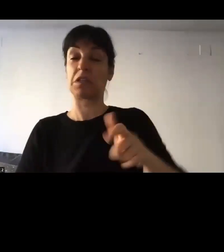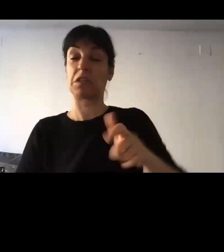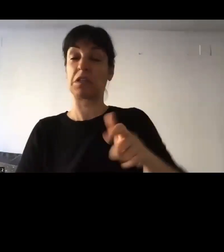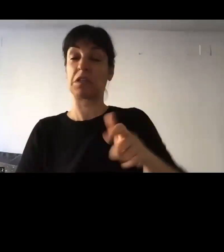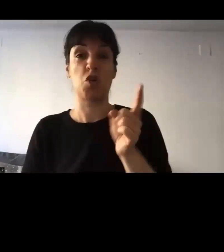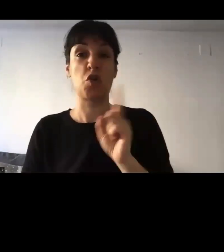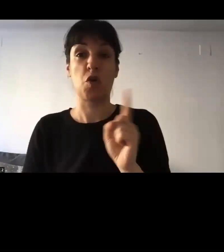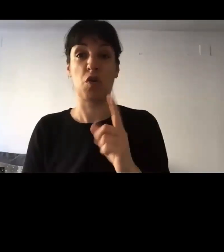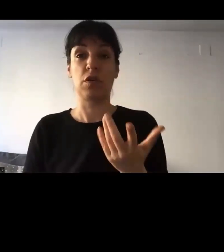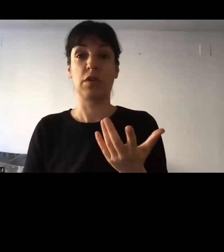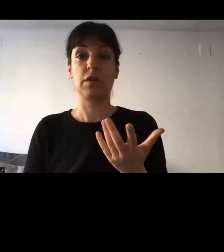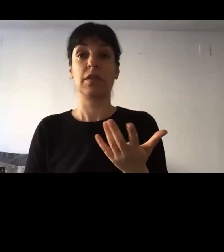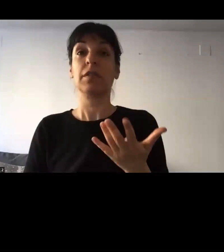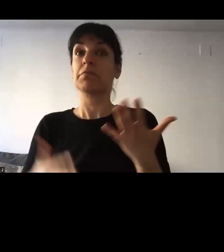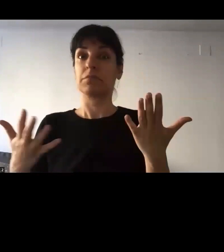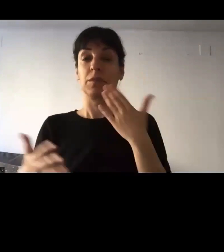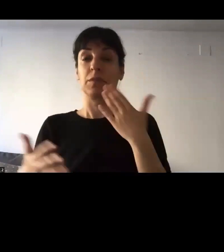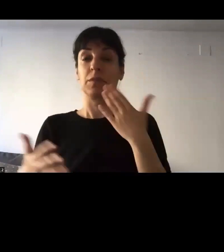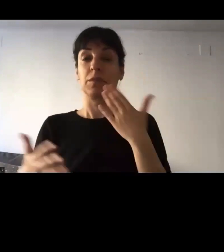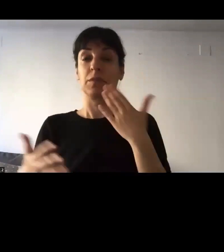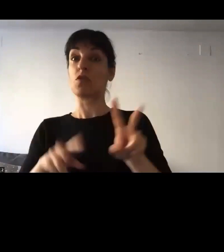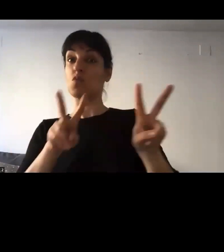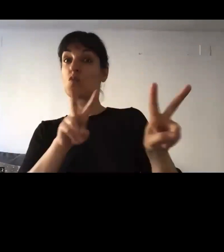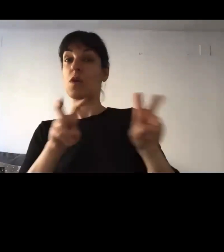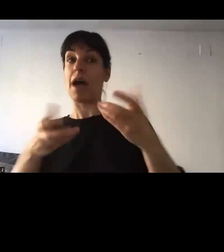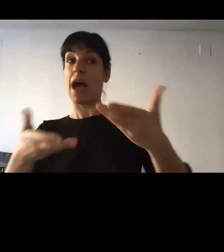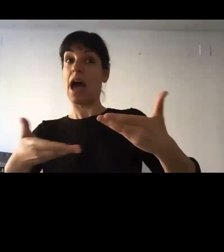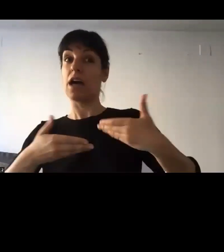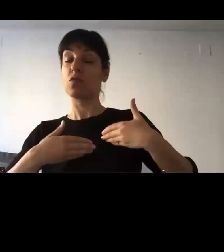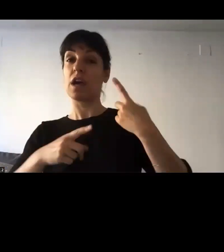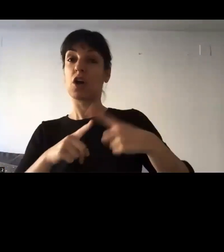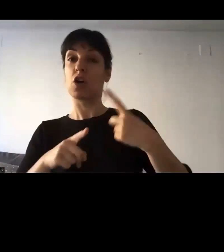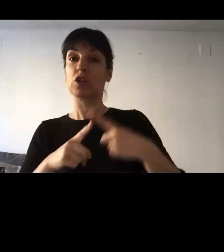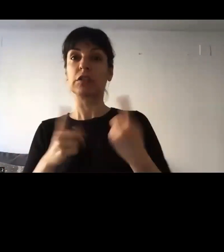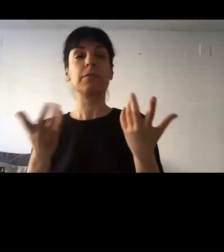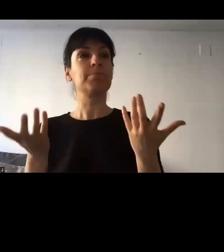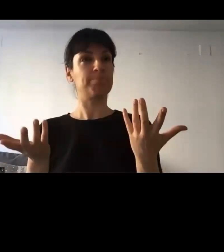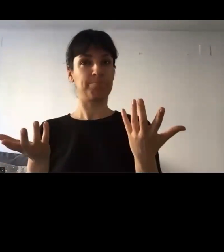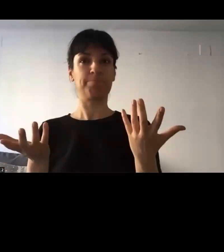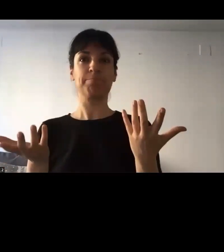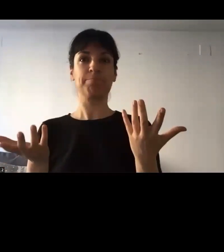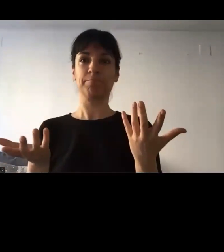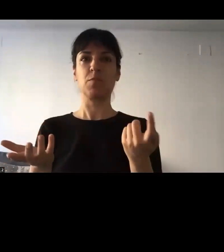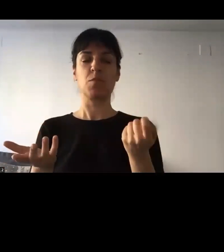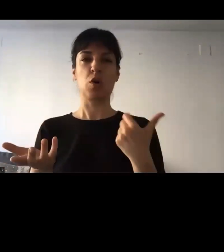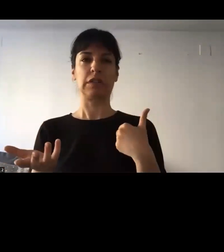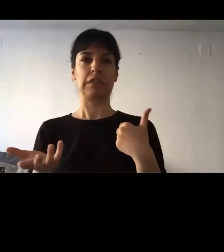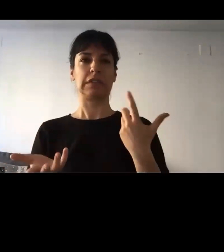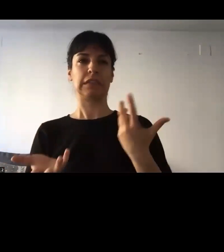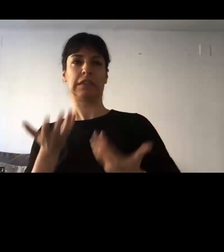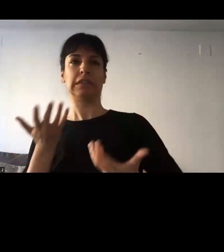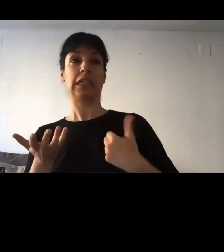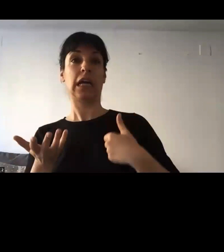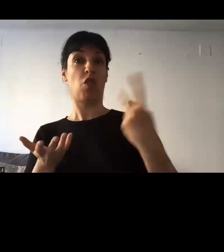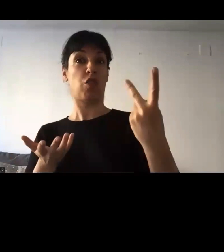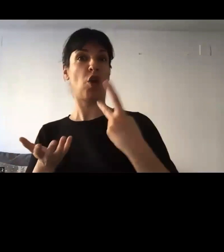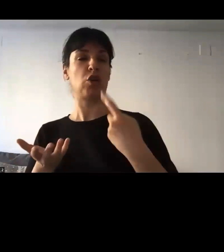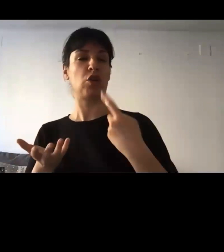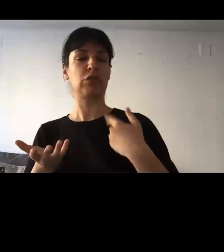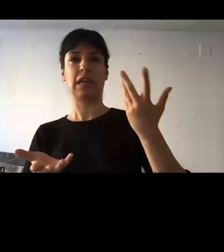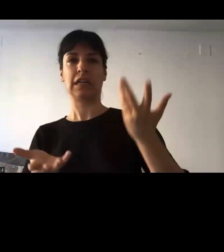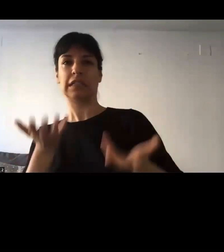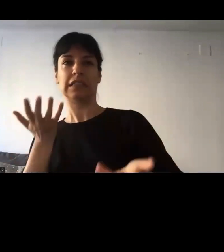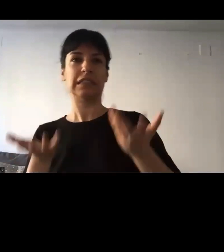nueva que te va a ayudar en determinadas cosas, pues bueno, se crea un poco de inseguridad por ambas partes, yo creo, que